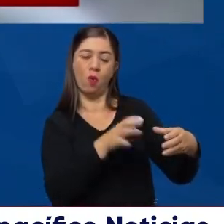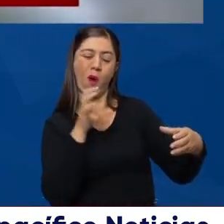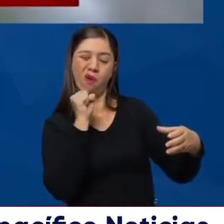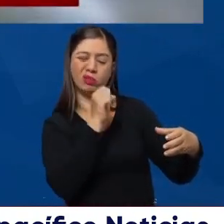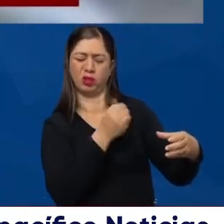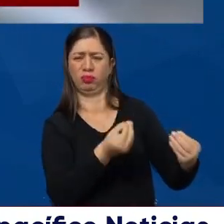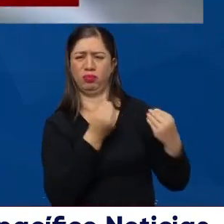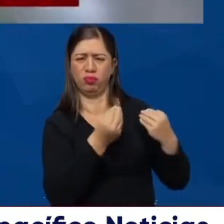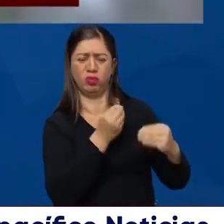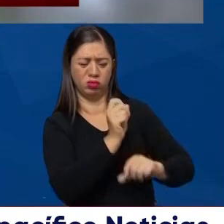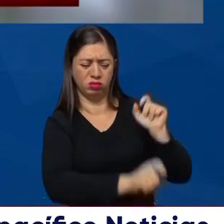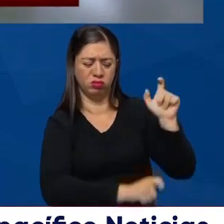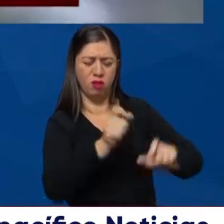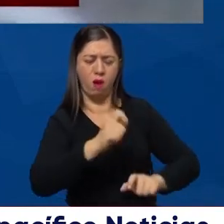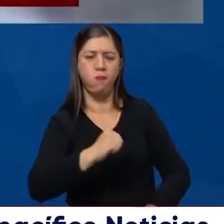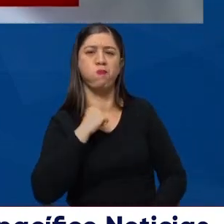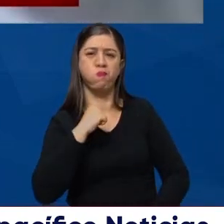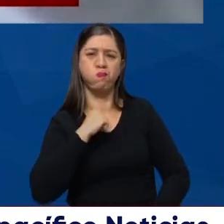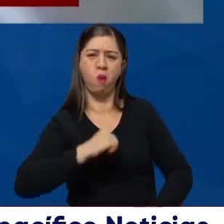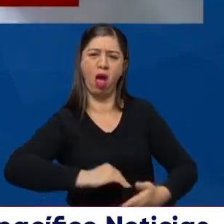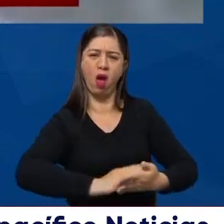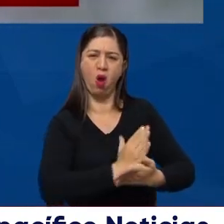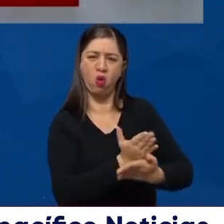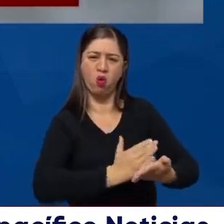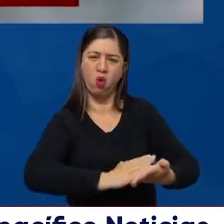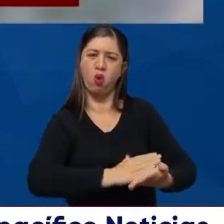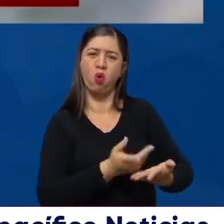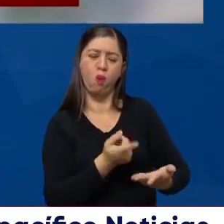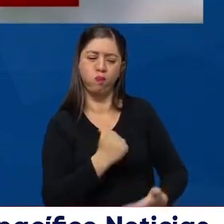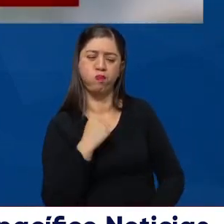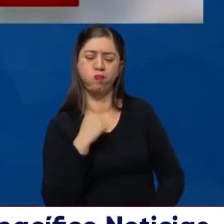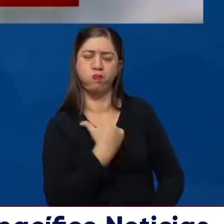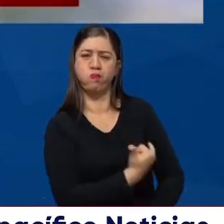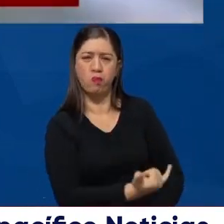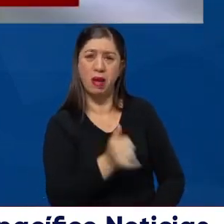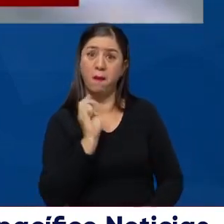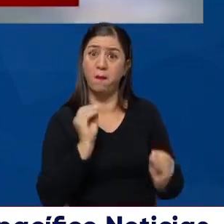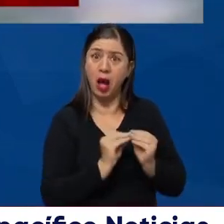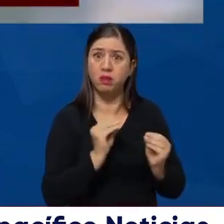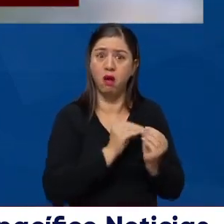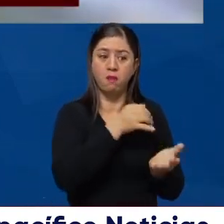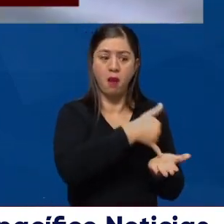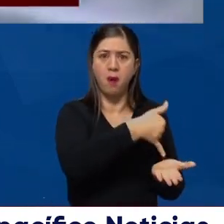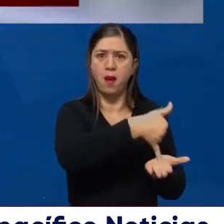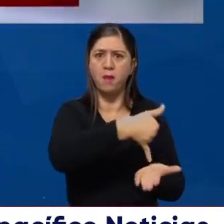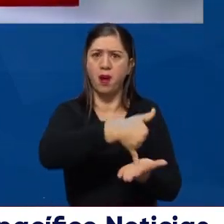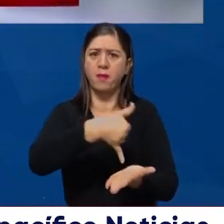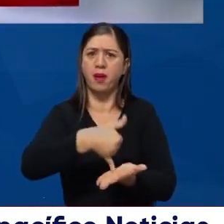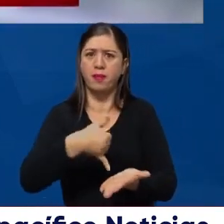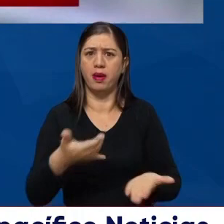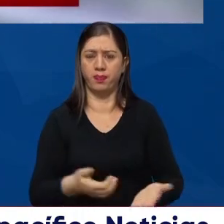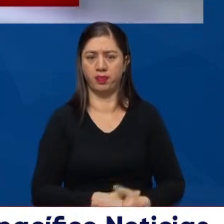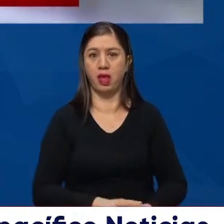muchas personas que tenían todas estas armas que comentabas, también muchísimas botellas, que obviamente esa botella, si uno